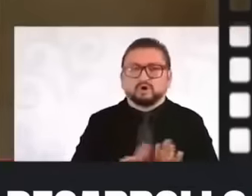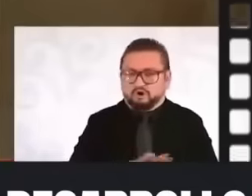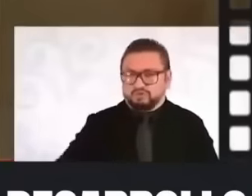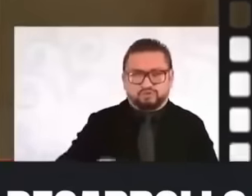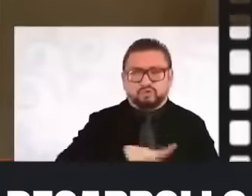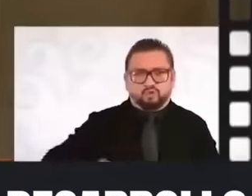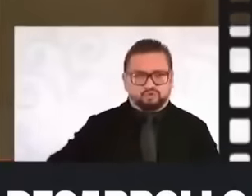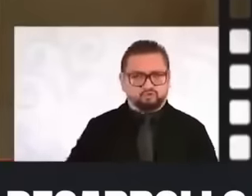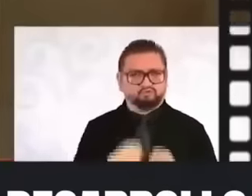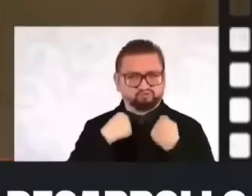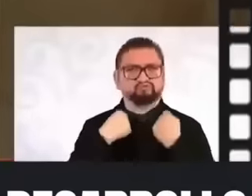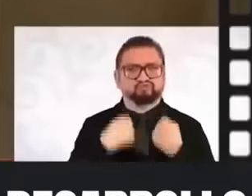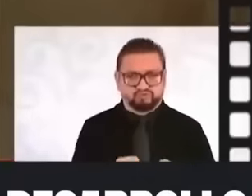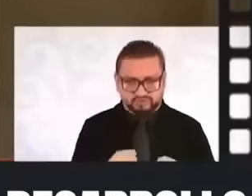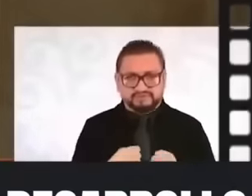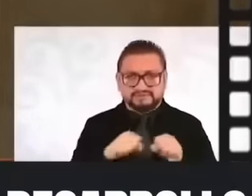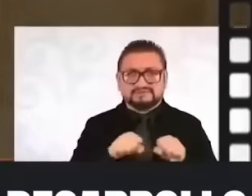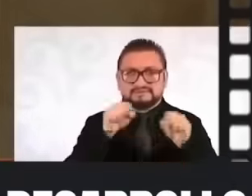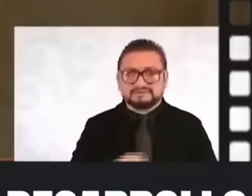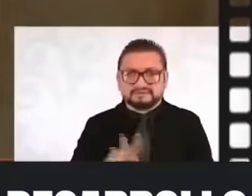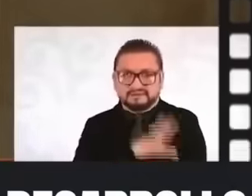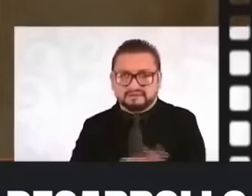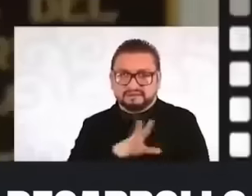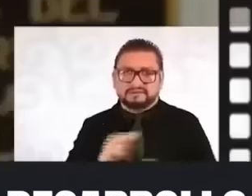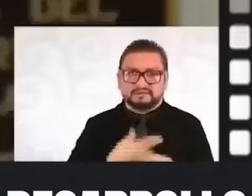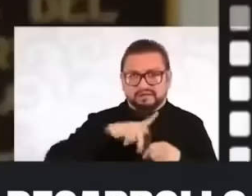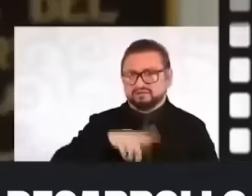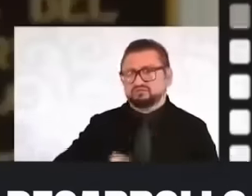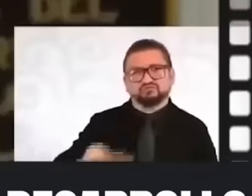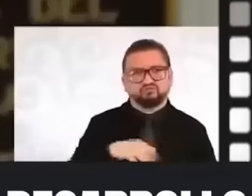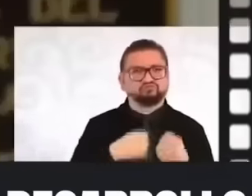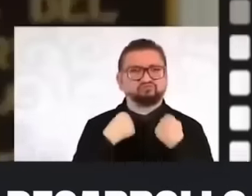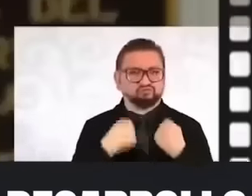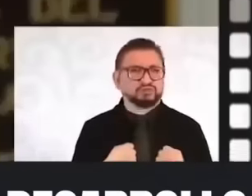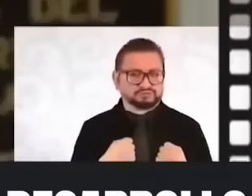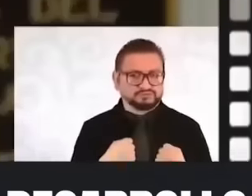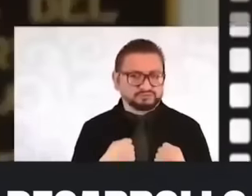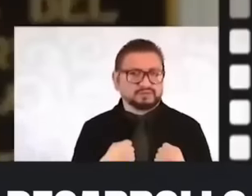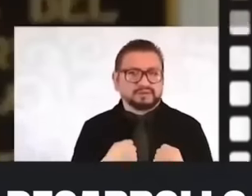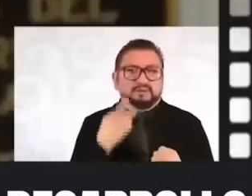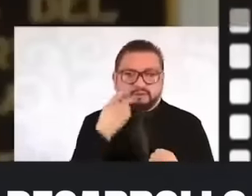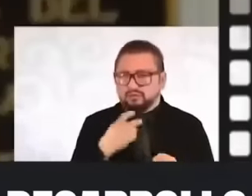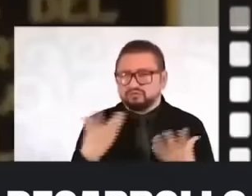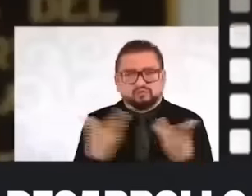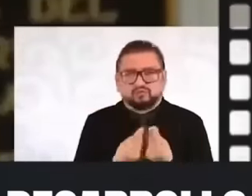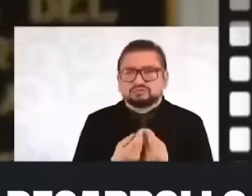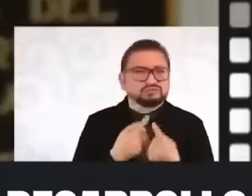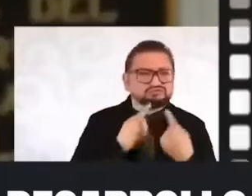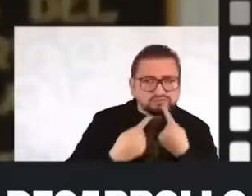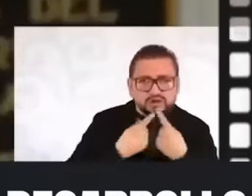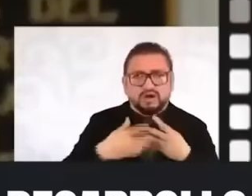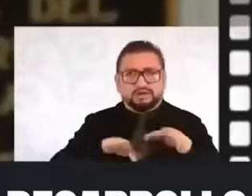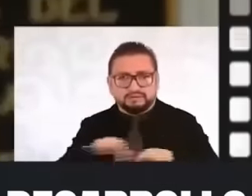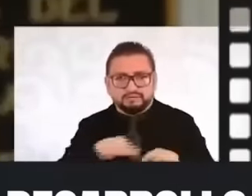Derecho, se va a fortalecer el sistema eléctrico nacional y que mantengamos mesas de trabajo a